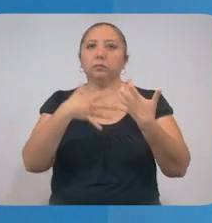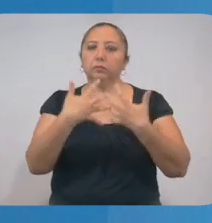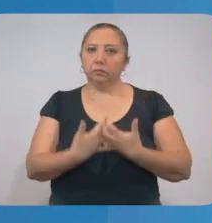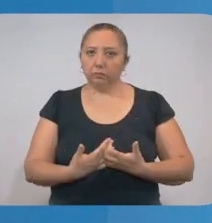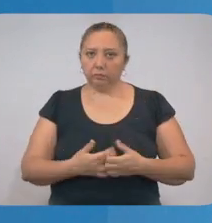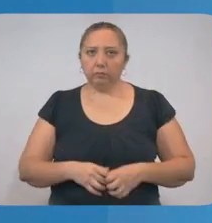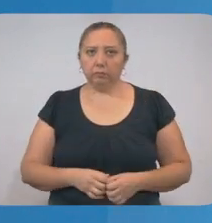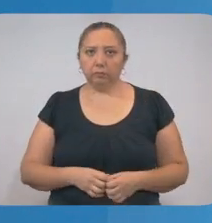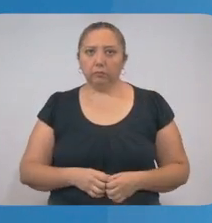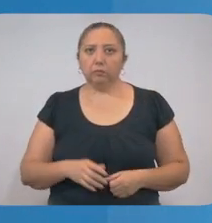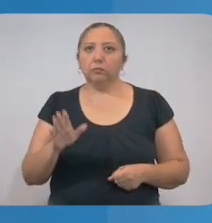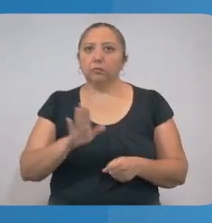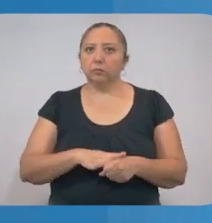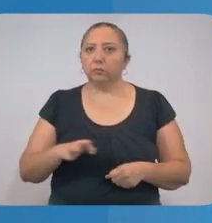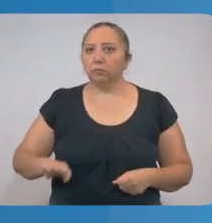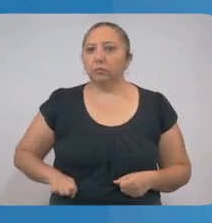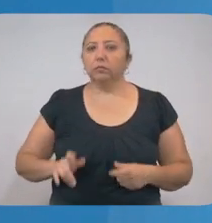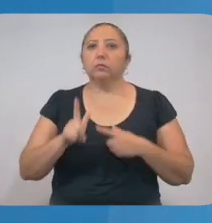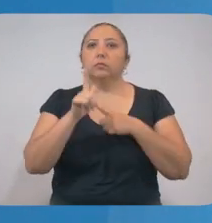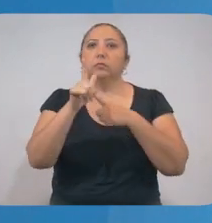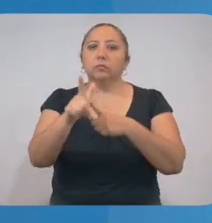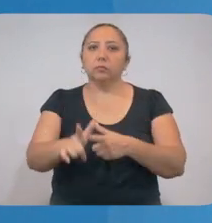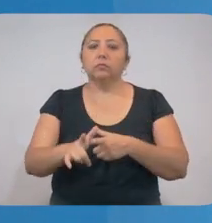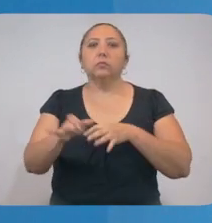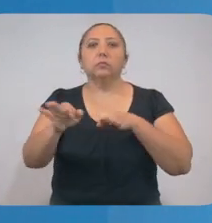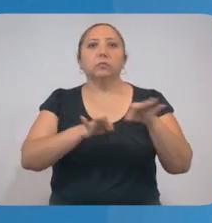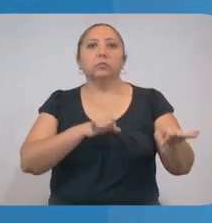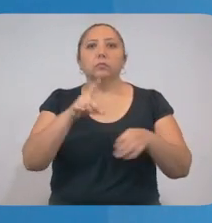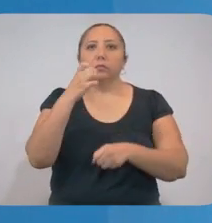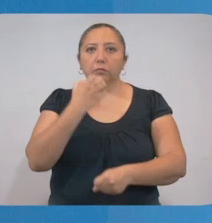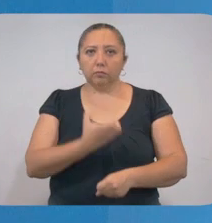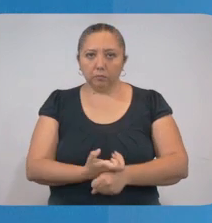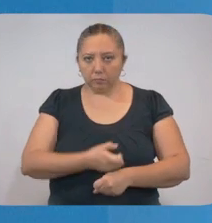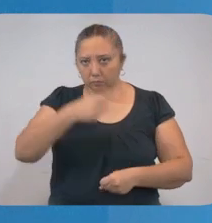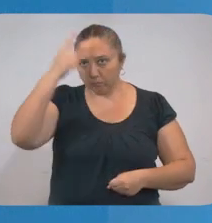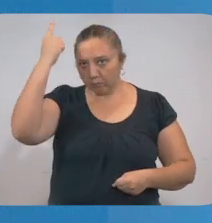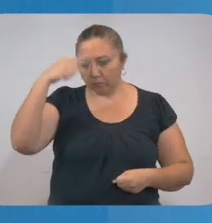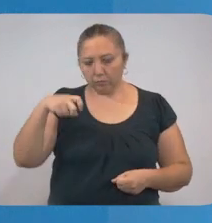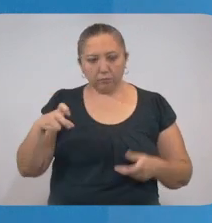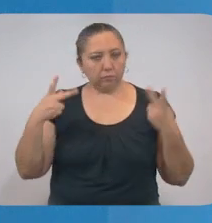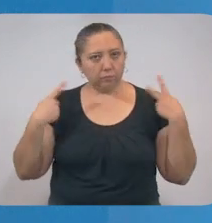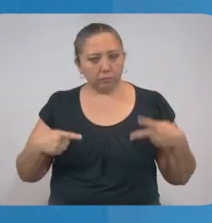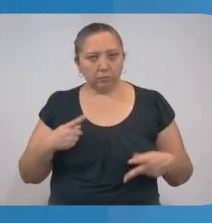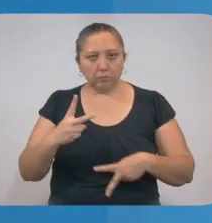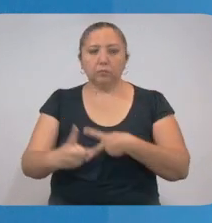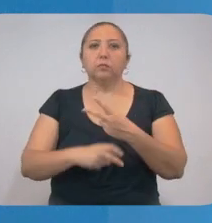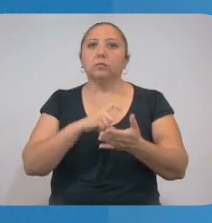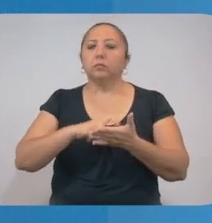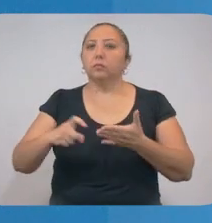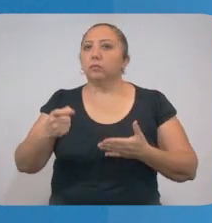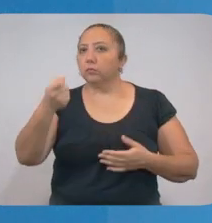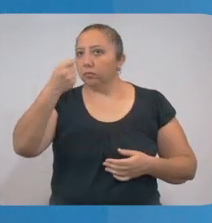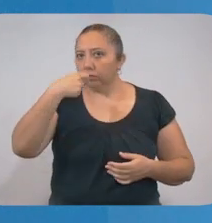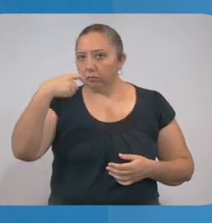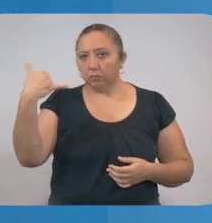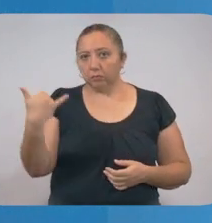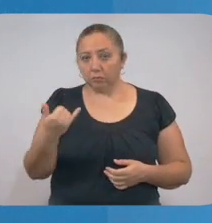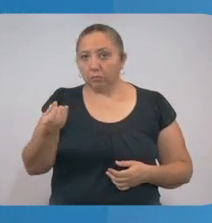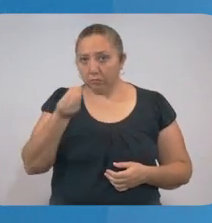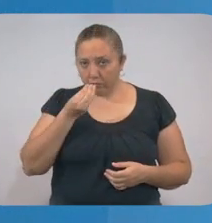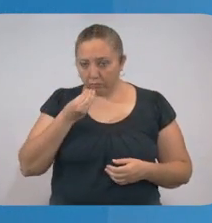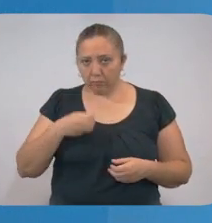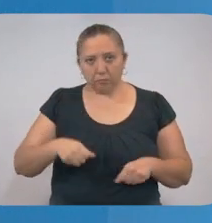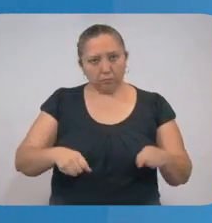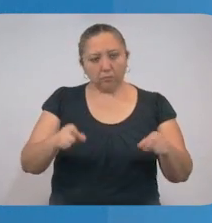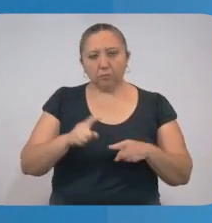tiobe, umuch kabilo, yan sahbensil yokolo. Wasut kabetik binestansel tush nohlumile, kalaba 14 umpel kinilo. Pelt andik shan kahnalo